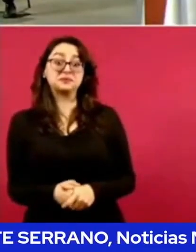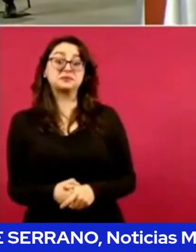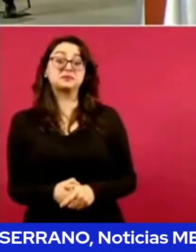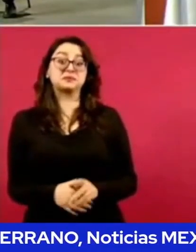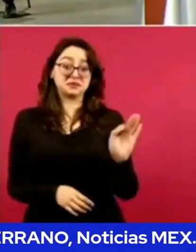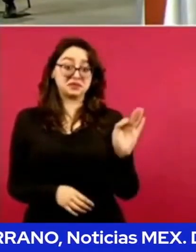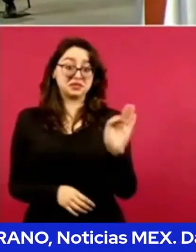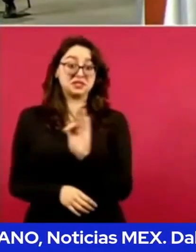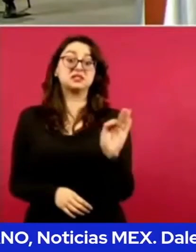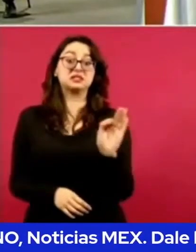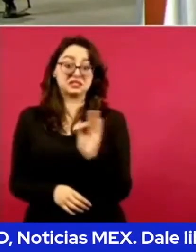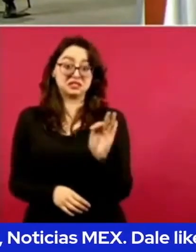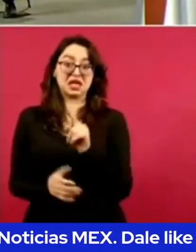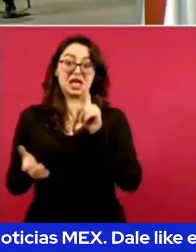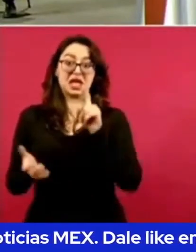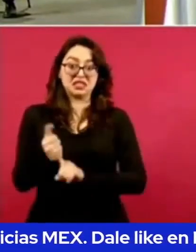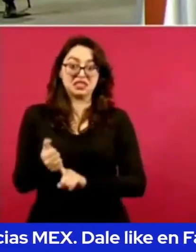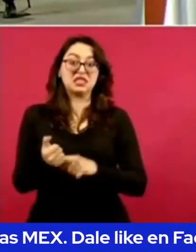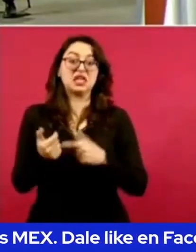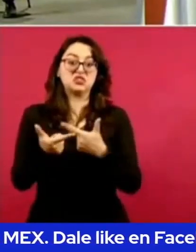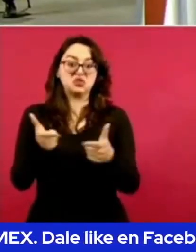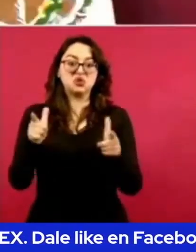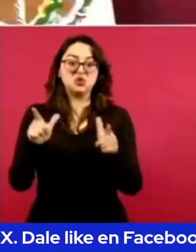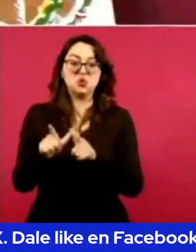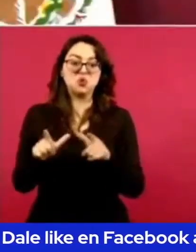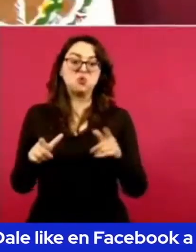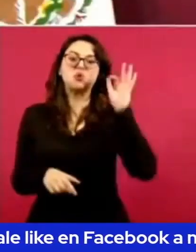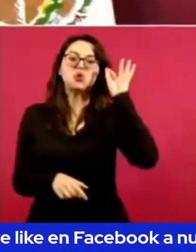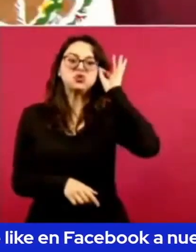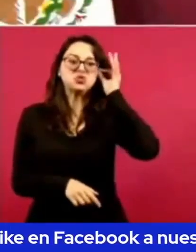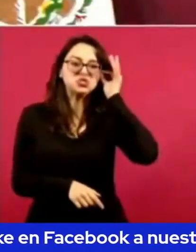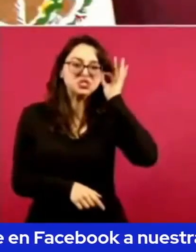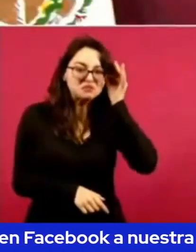la recua esa, sí, de los albiscones.